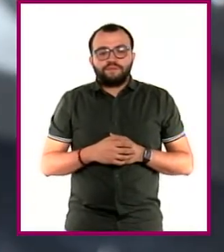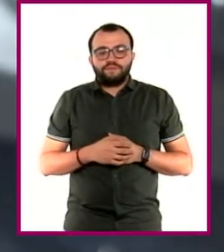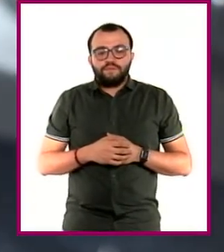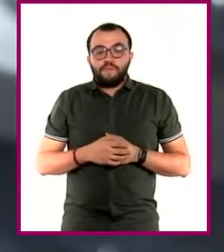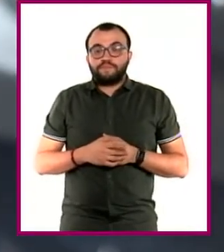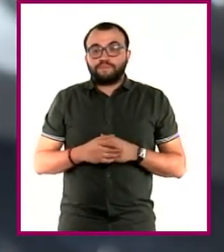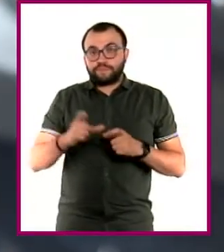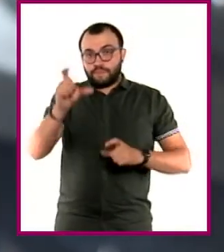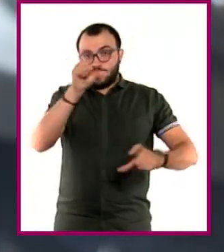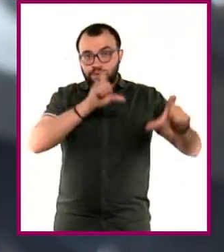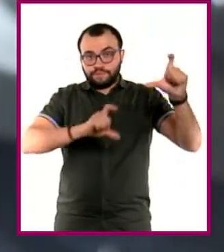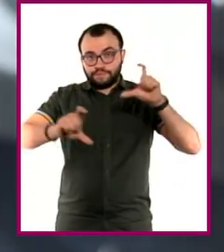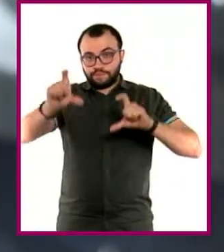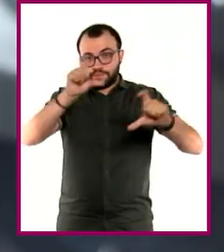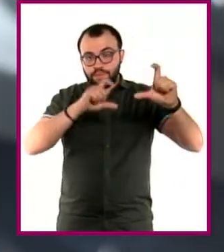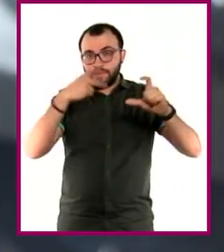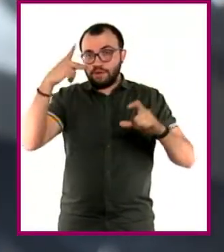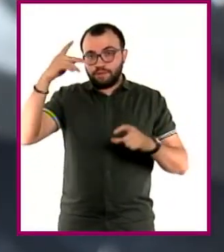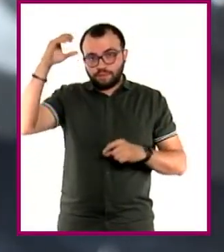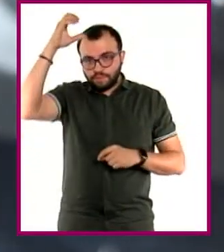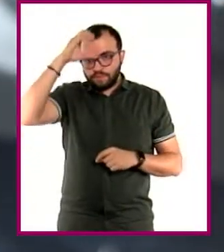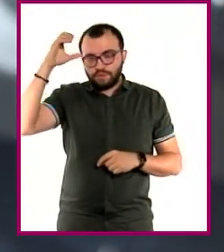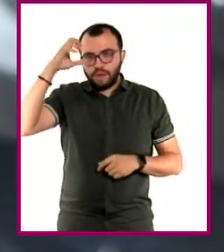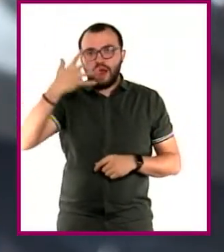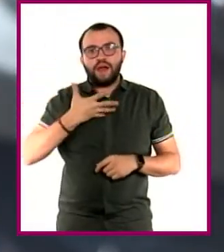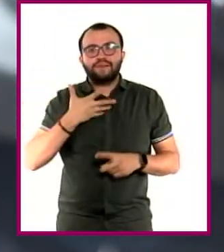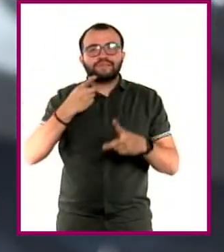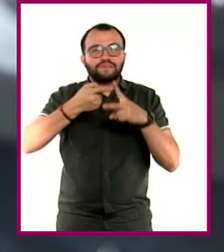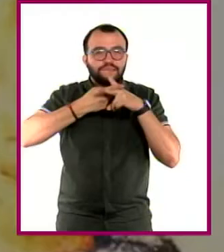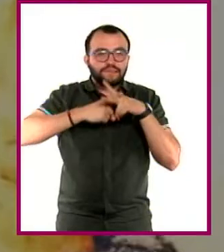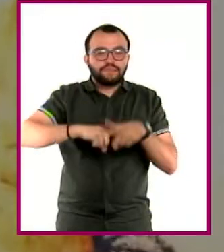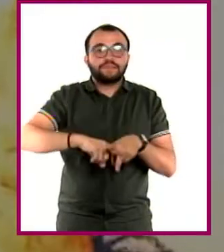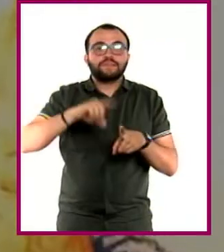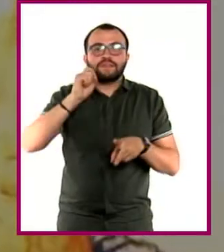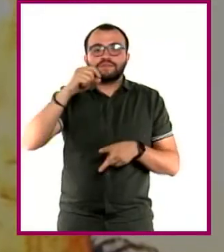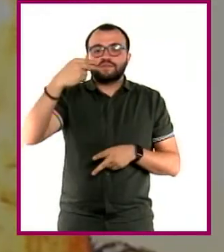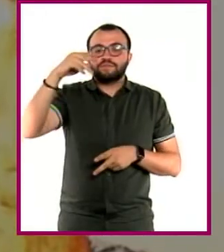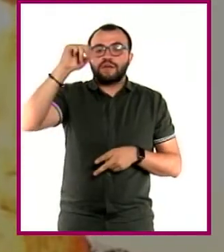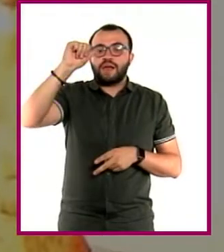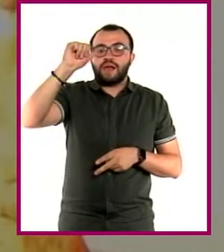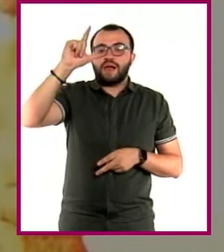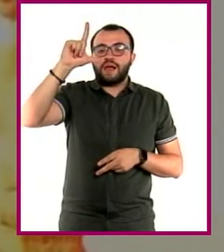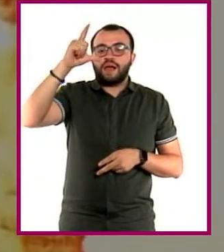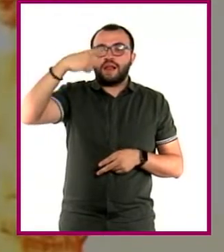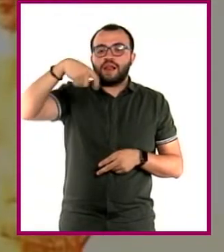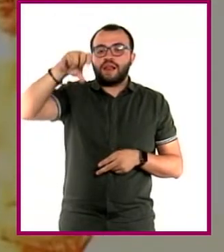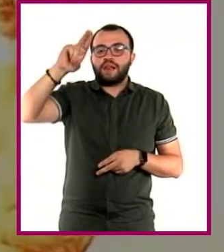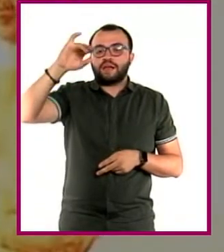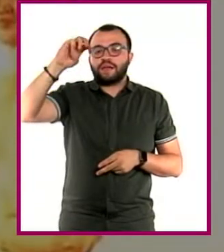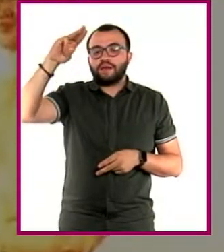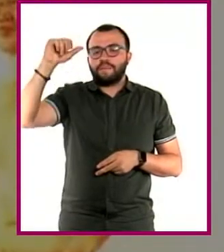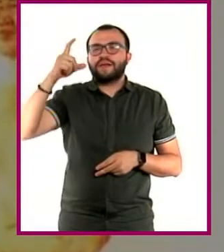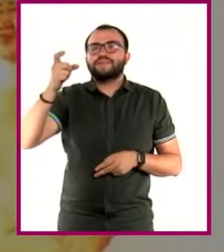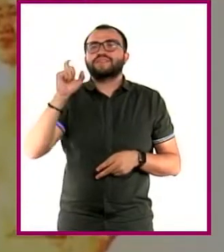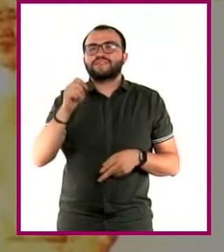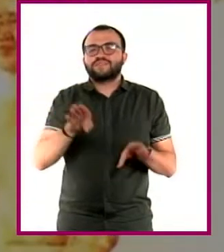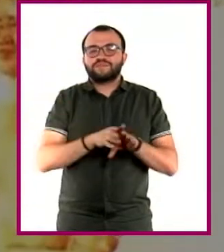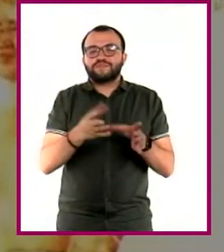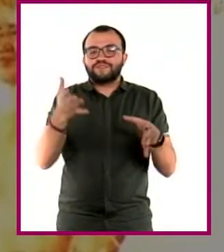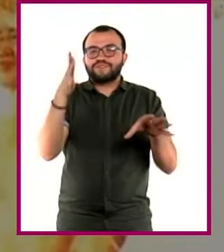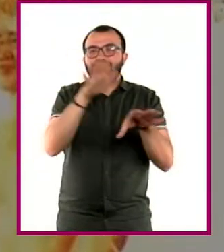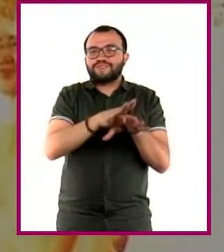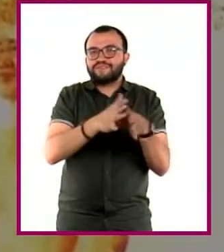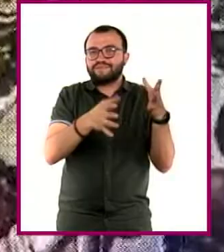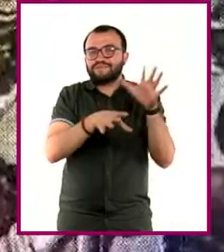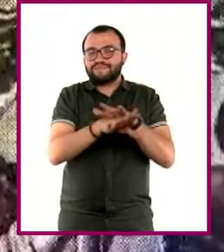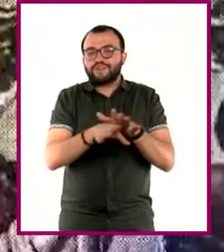La química como disciplina científica tiene sus orígenes en la alquimia. Esta era una práctica que combinaba elementos de la